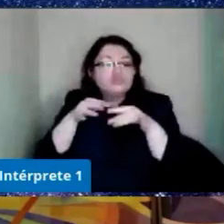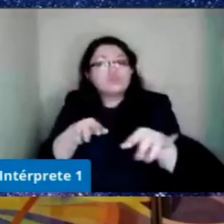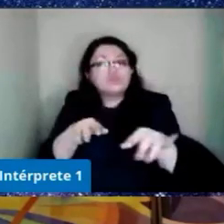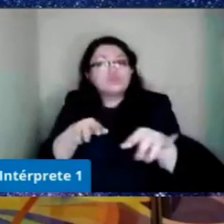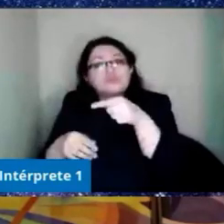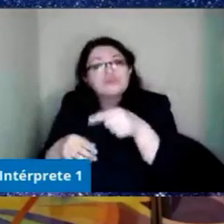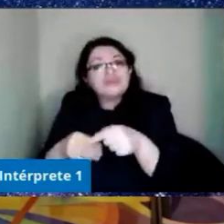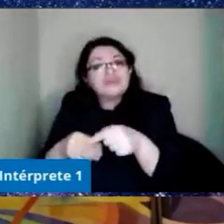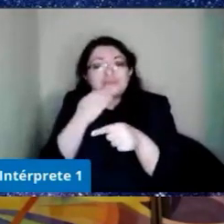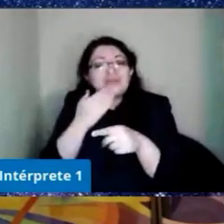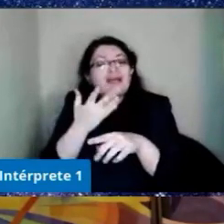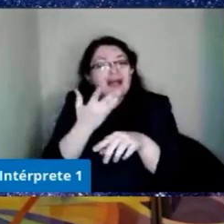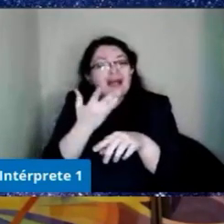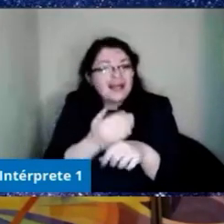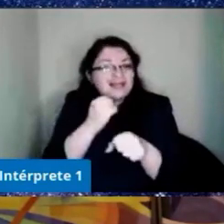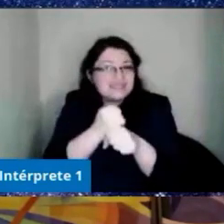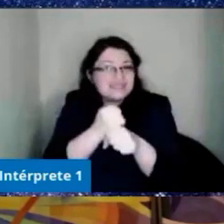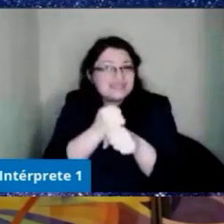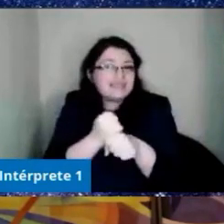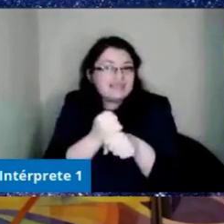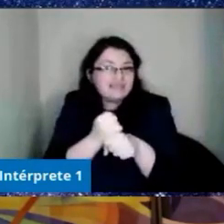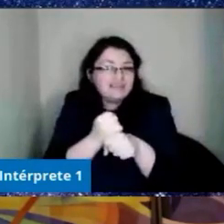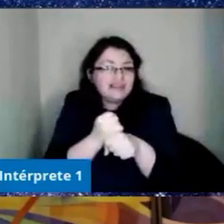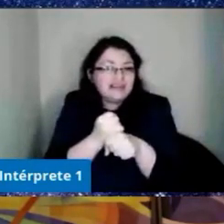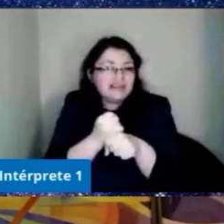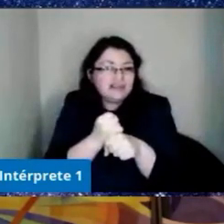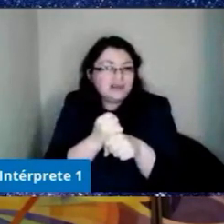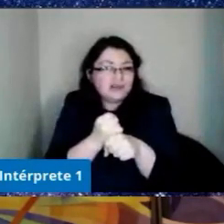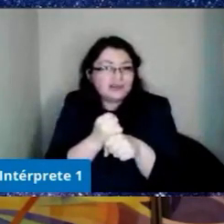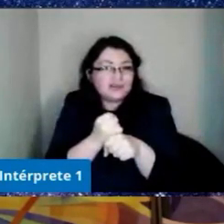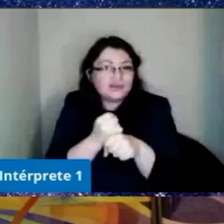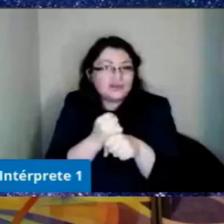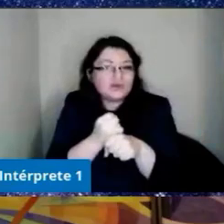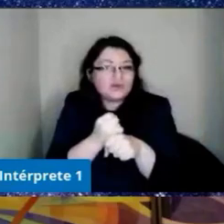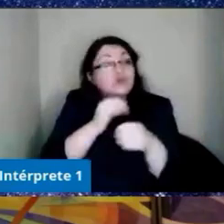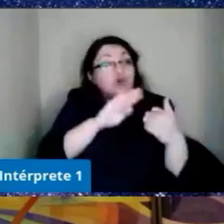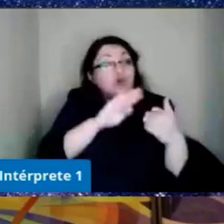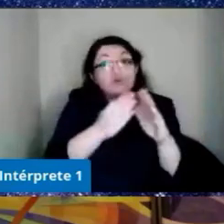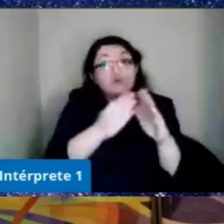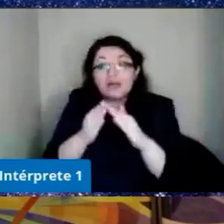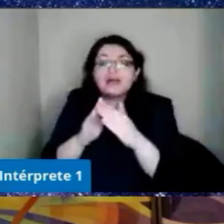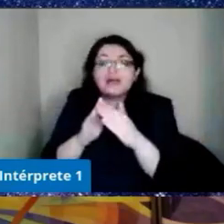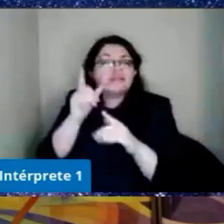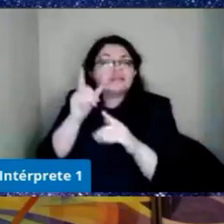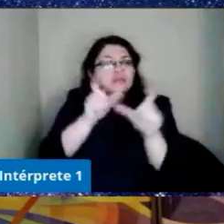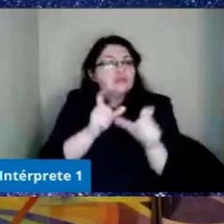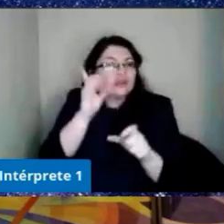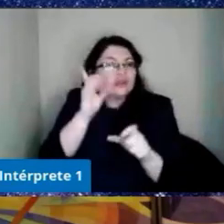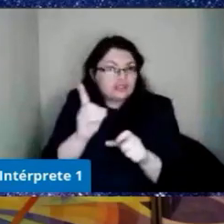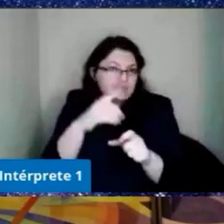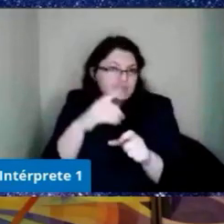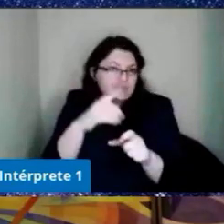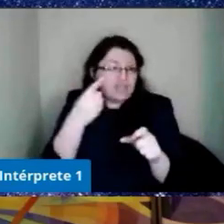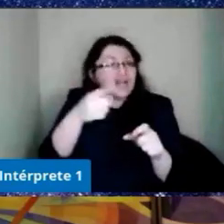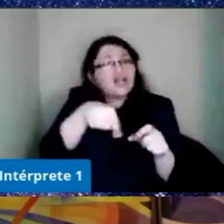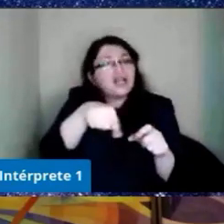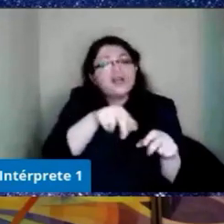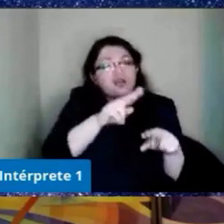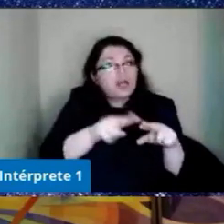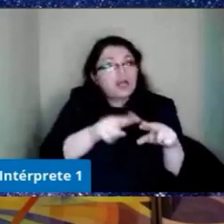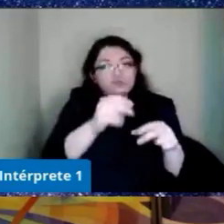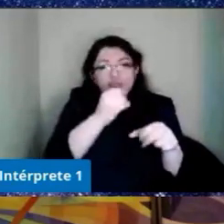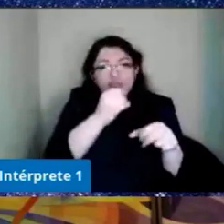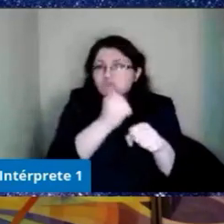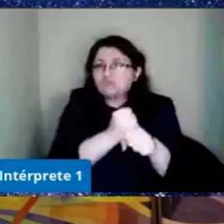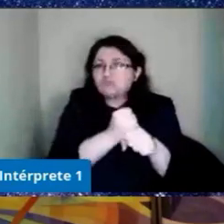el trabajo que han hecho personas de comunidades de personas con discapacidad en general, que ha sido arduo para